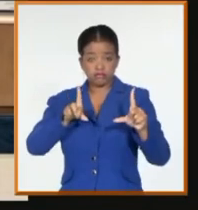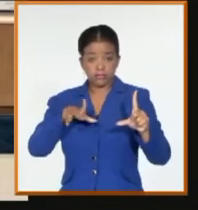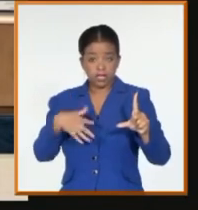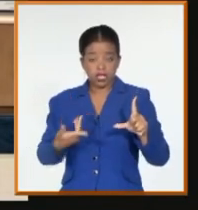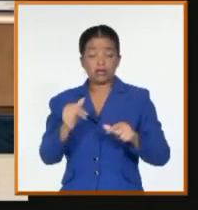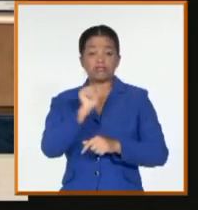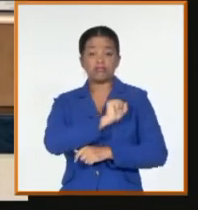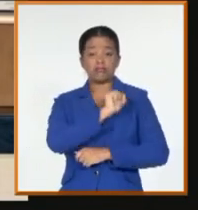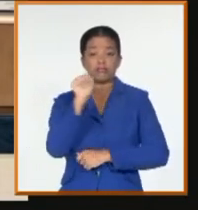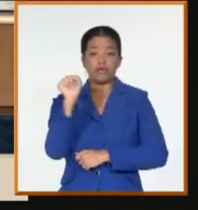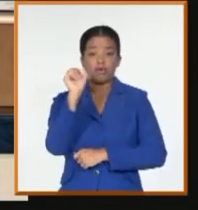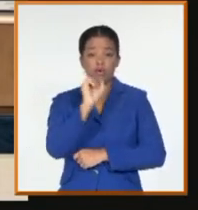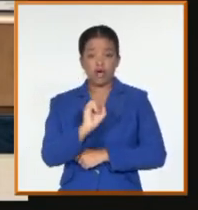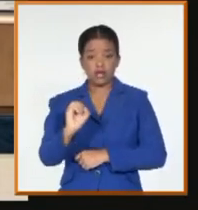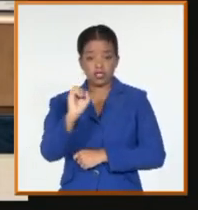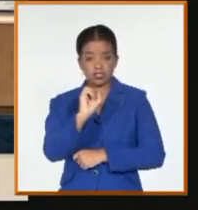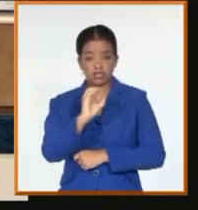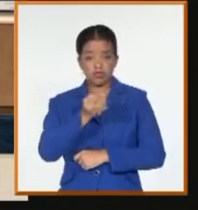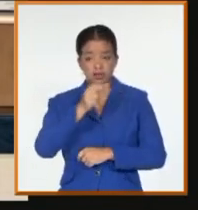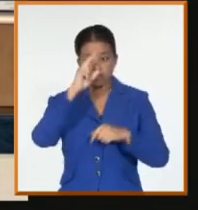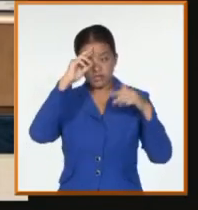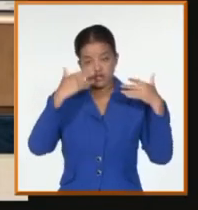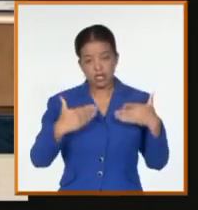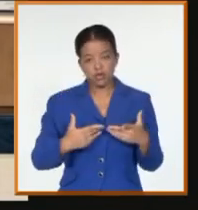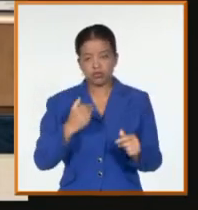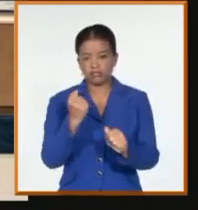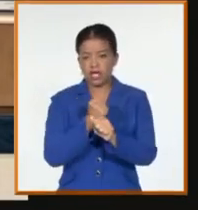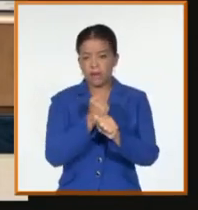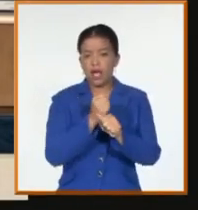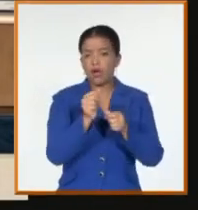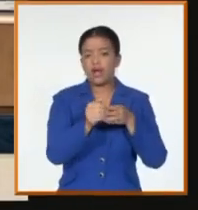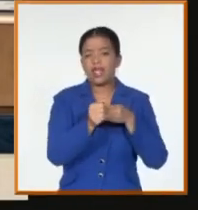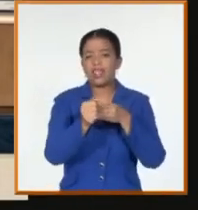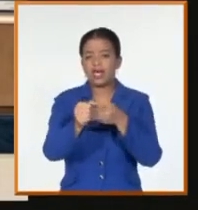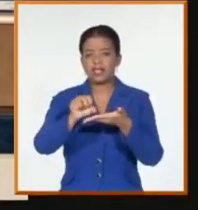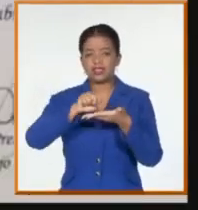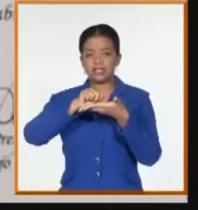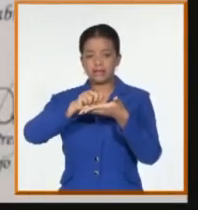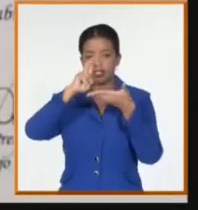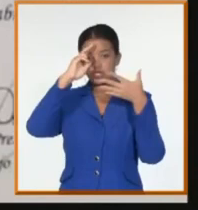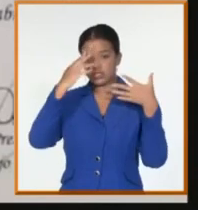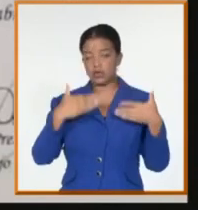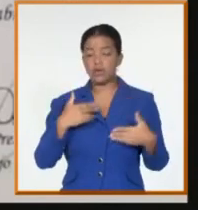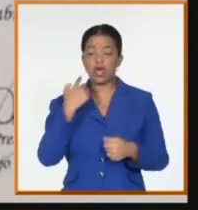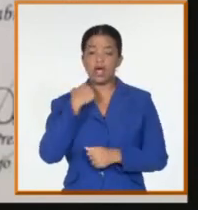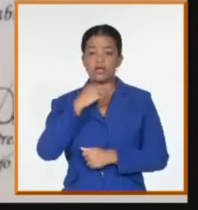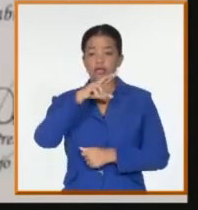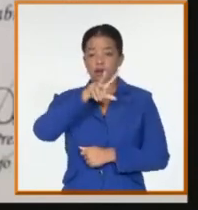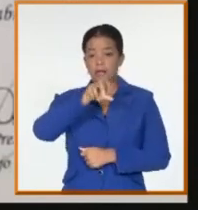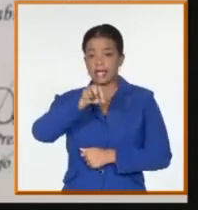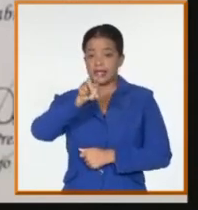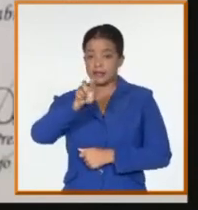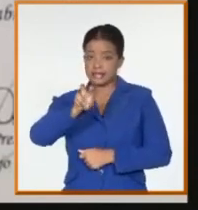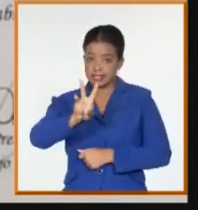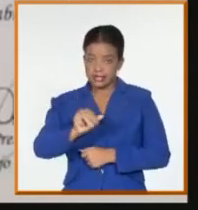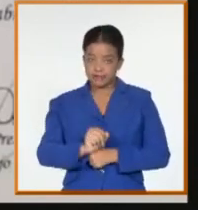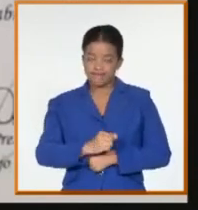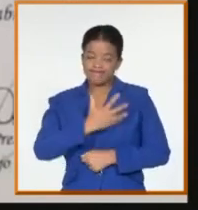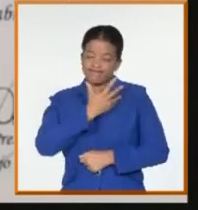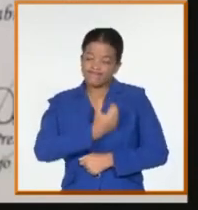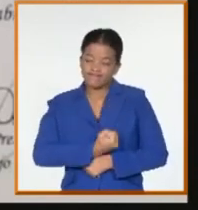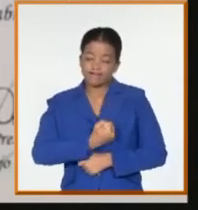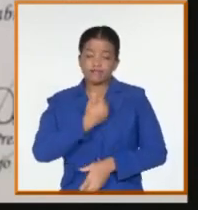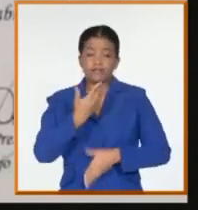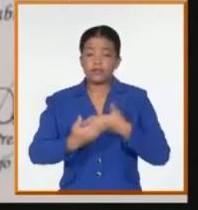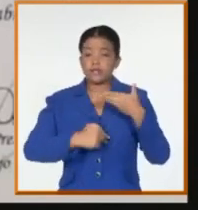premio de la organización Panamericana de la salud a la gestión y el liderazgo en los servicios de salud 23 Lamentablemente cuestiones de salud